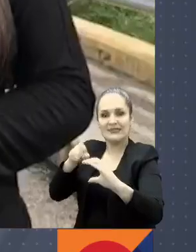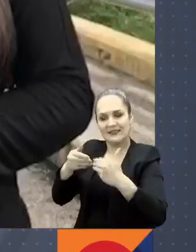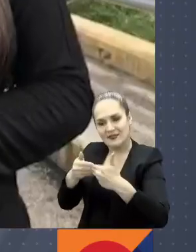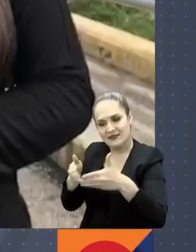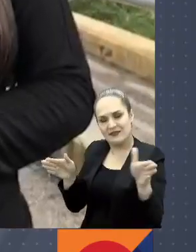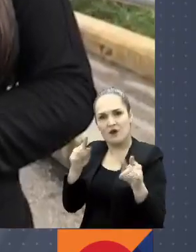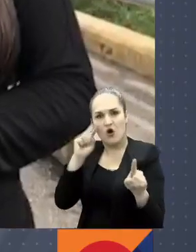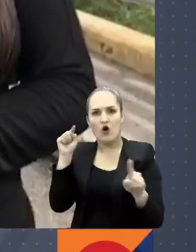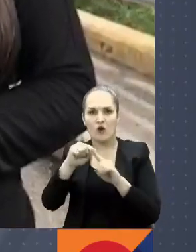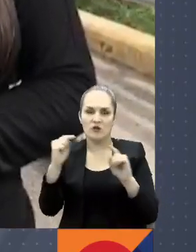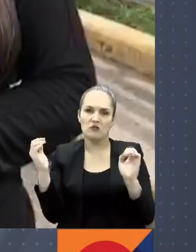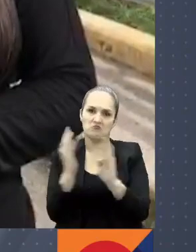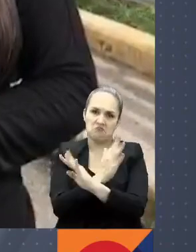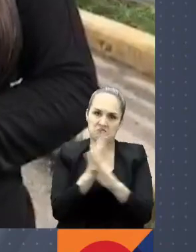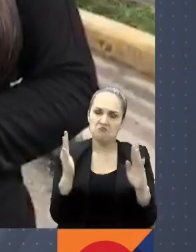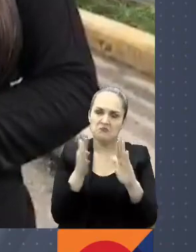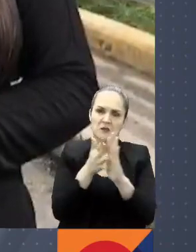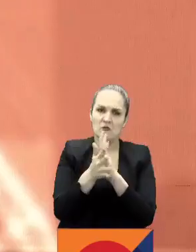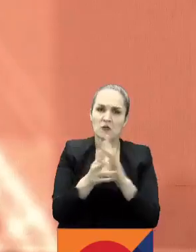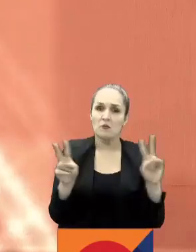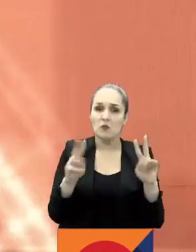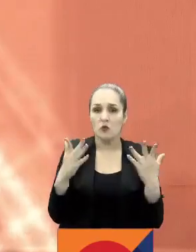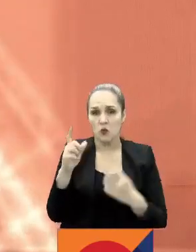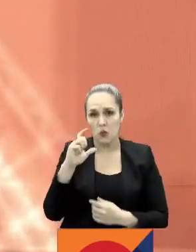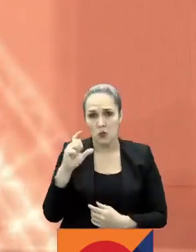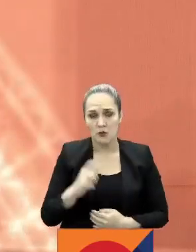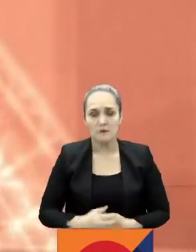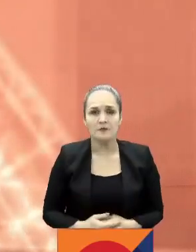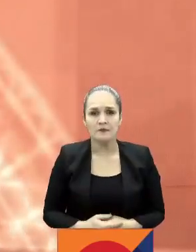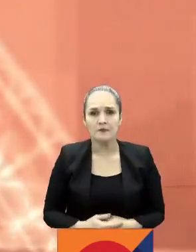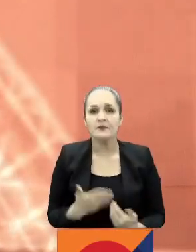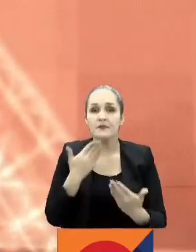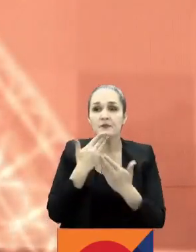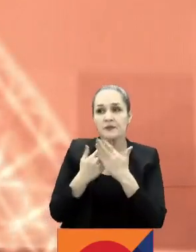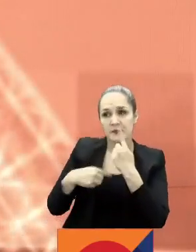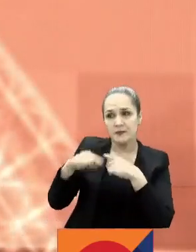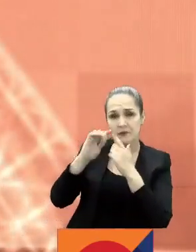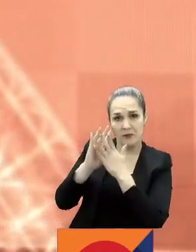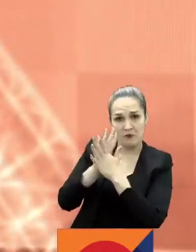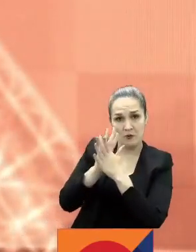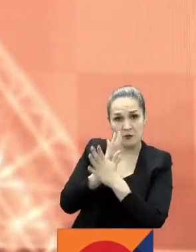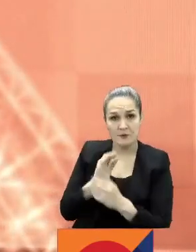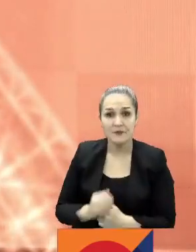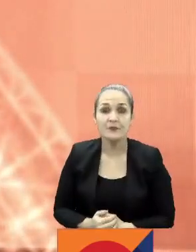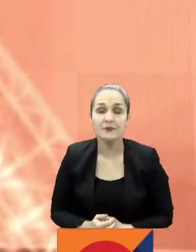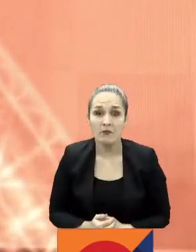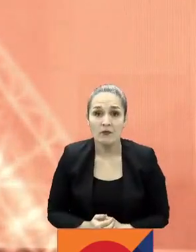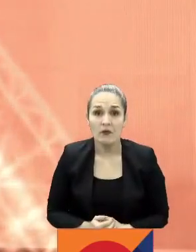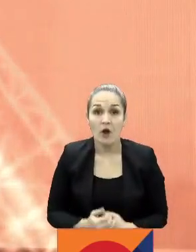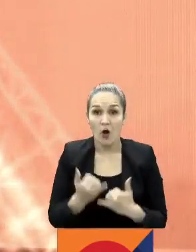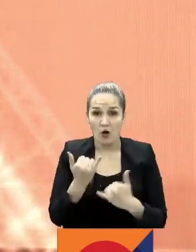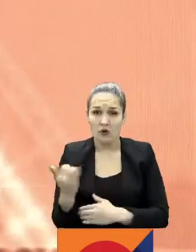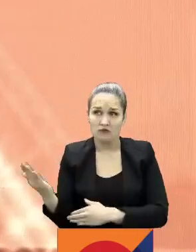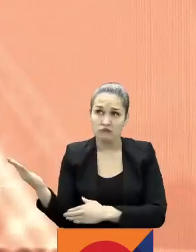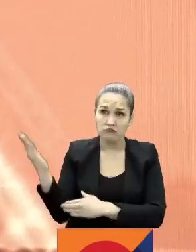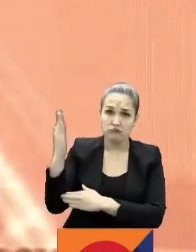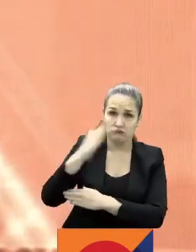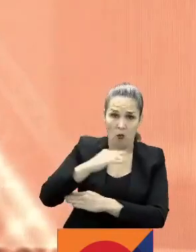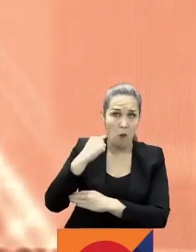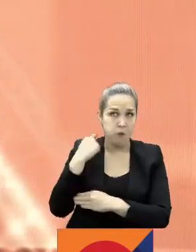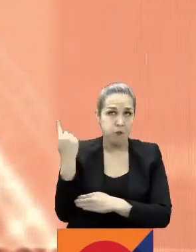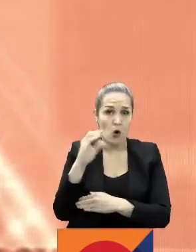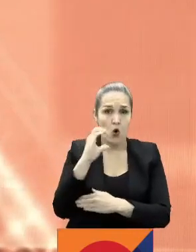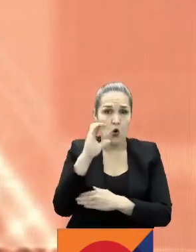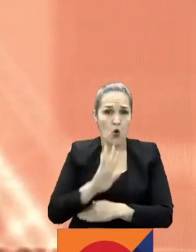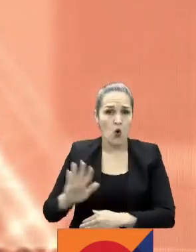Informó desde Cúcuta, Paola Tarazona. Gracias, Paola, por este informe. Hoy es un nuevo día de marchas en el país y comenzamos este recorrido por